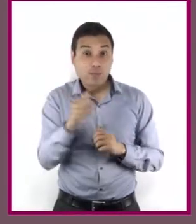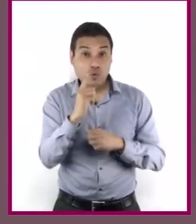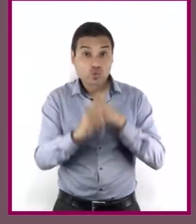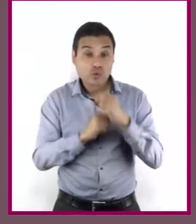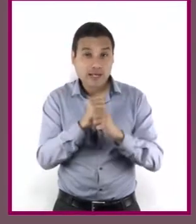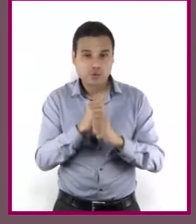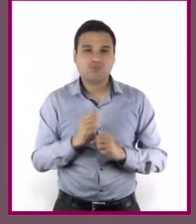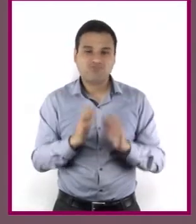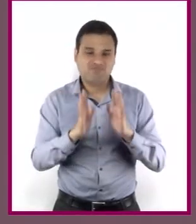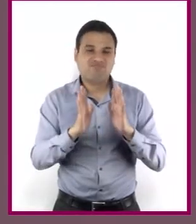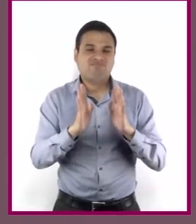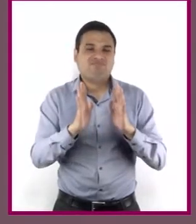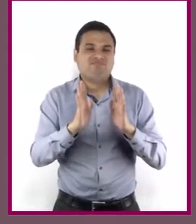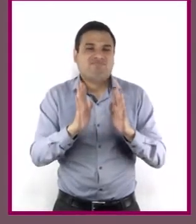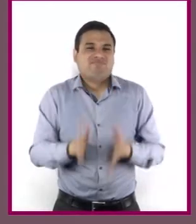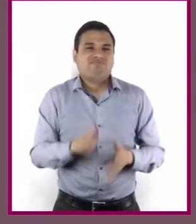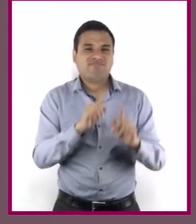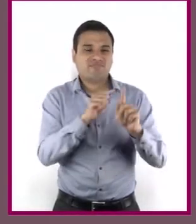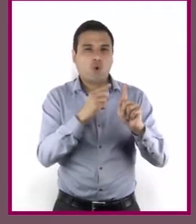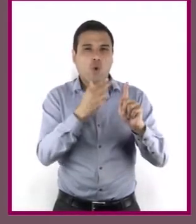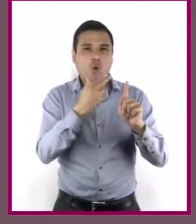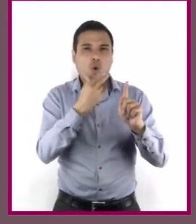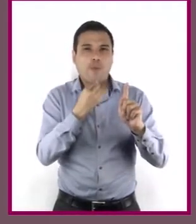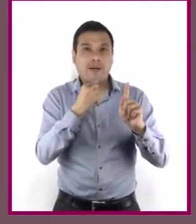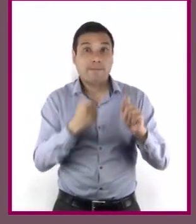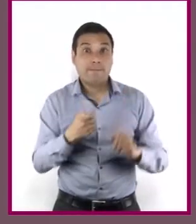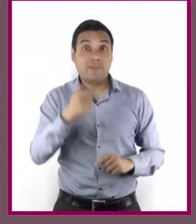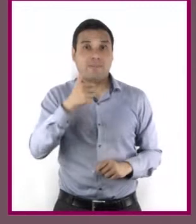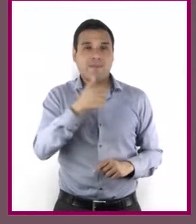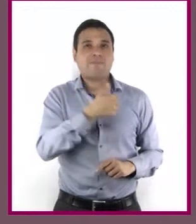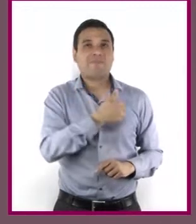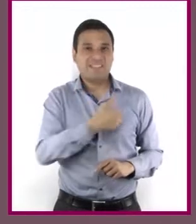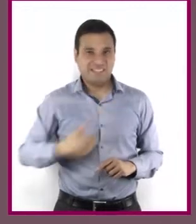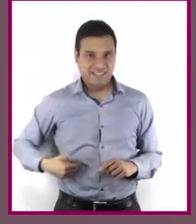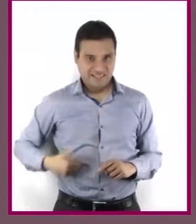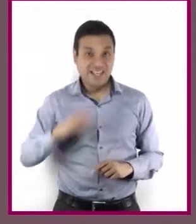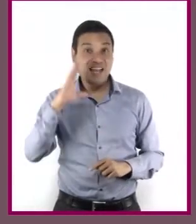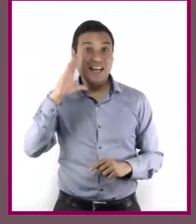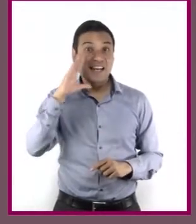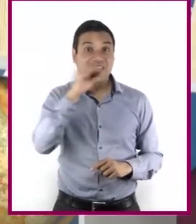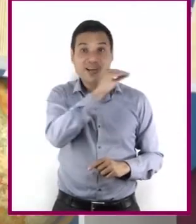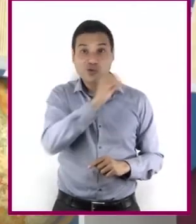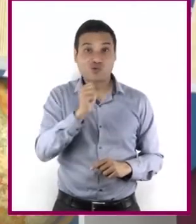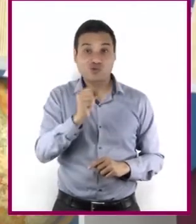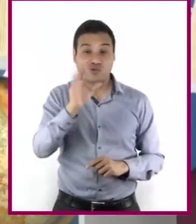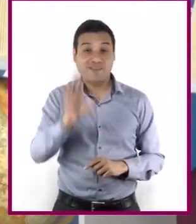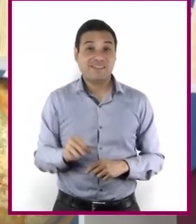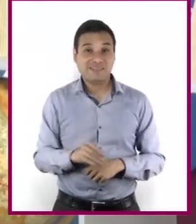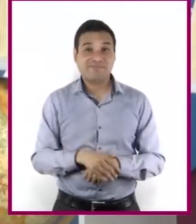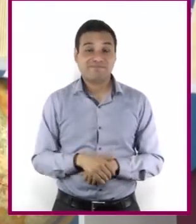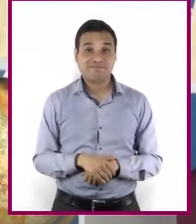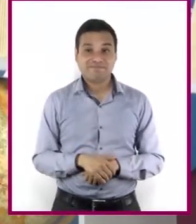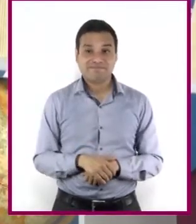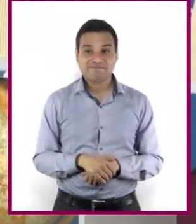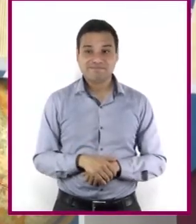a convertirse en el primer presidente negro en la historia de Sudáfrica. Al igual que